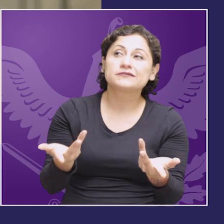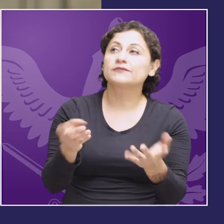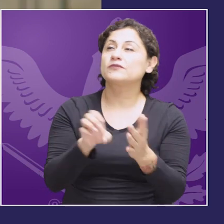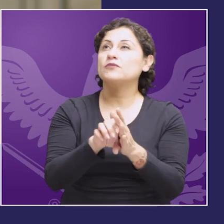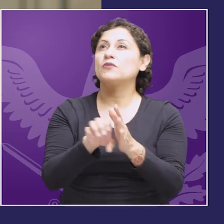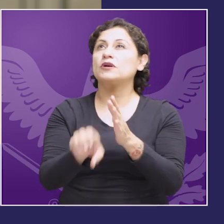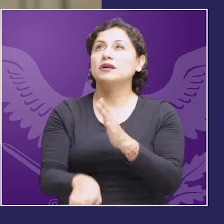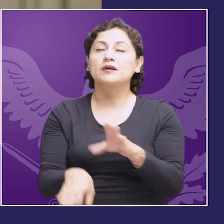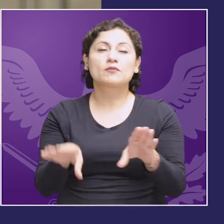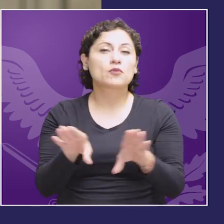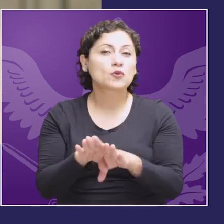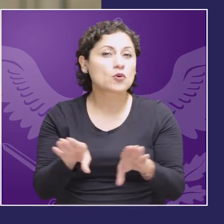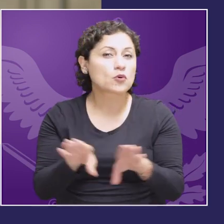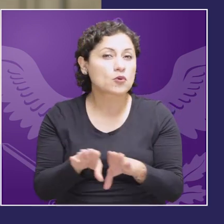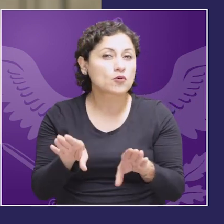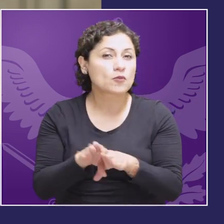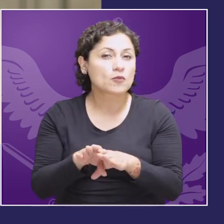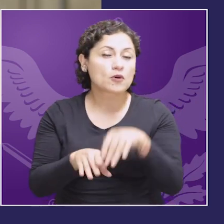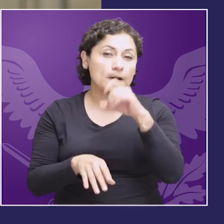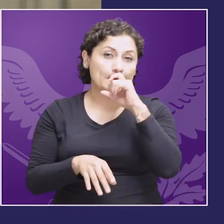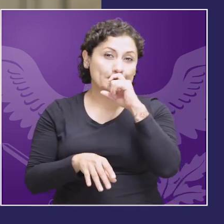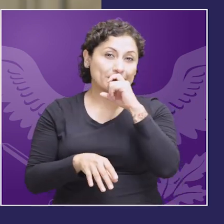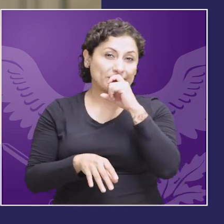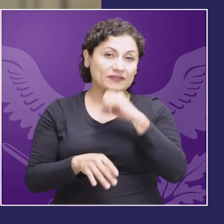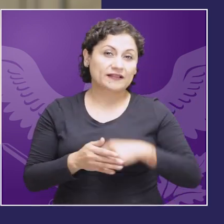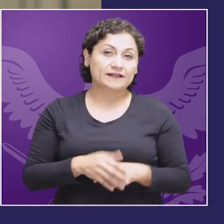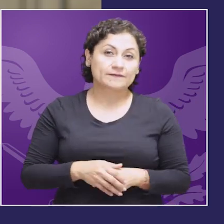yo no sé si la palabra es